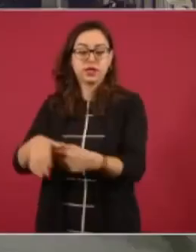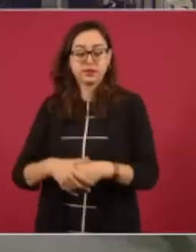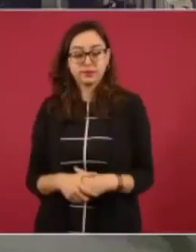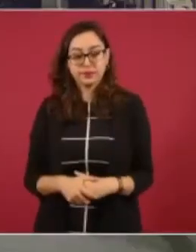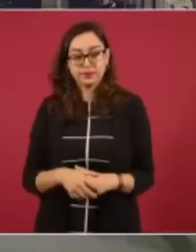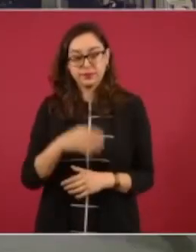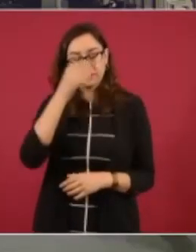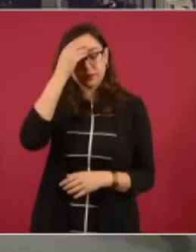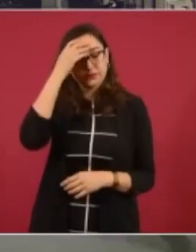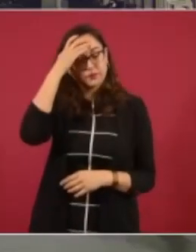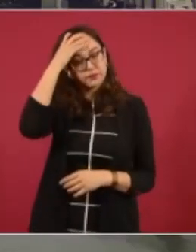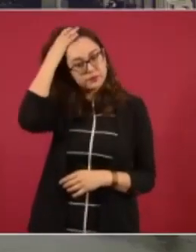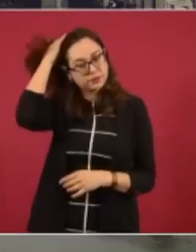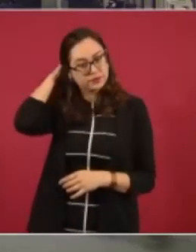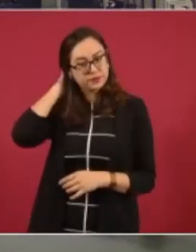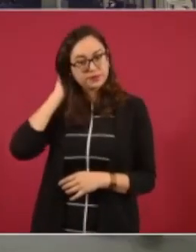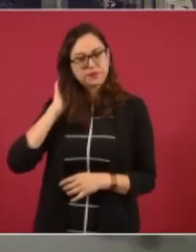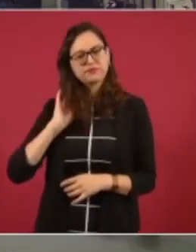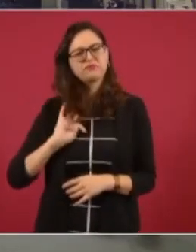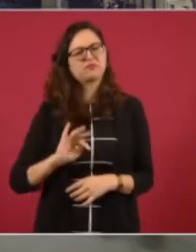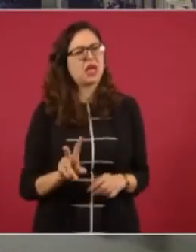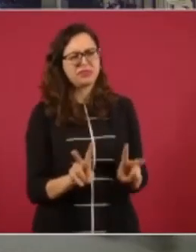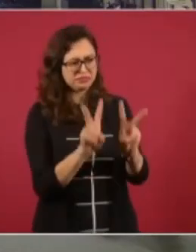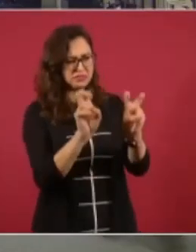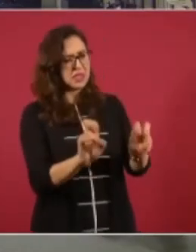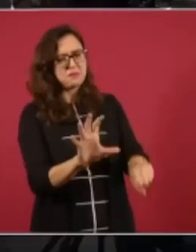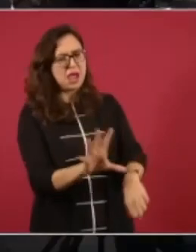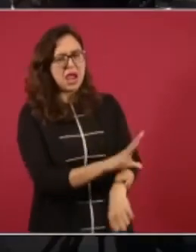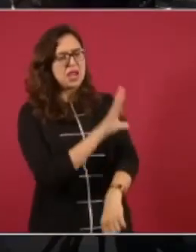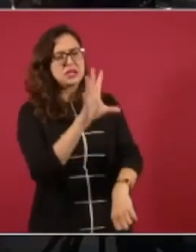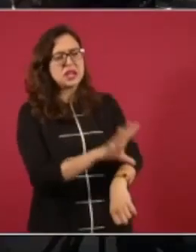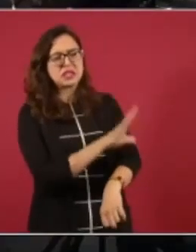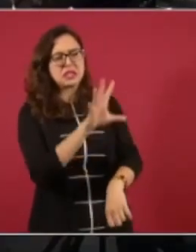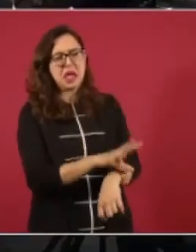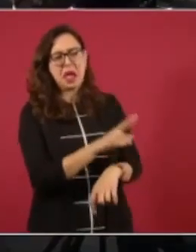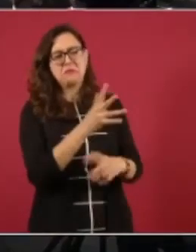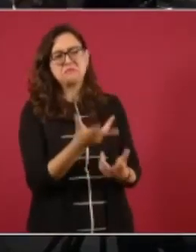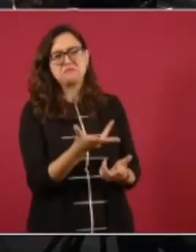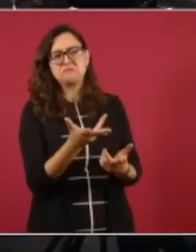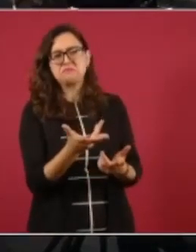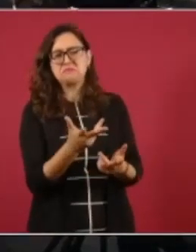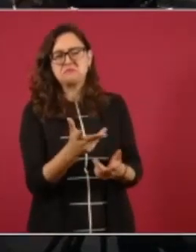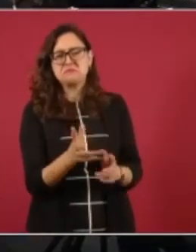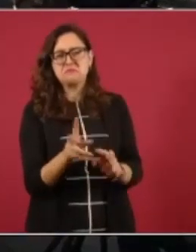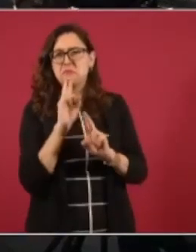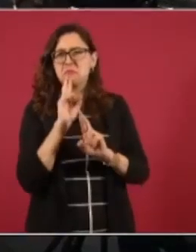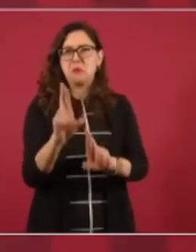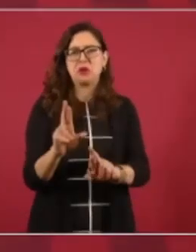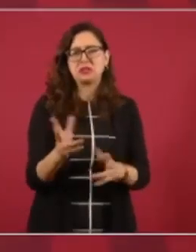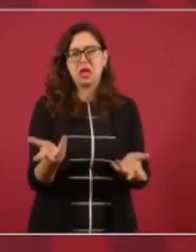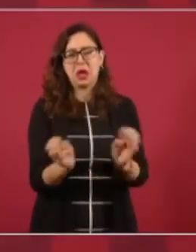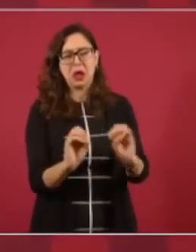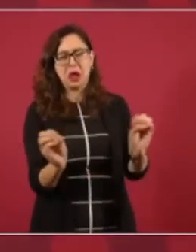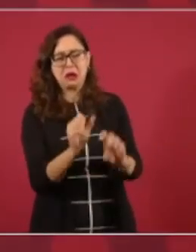¿Por qué ya no abordar el tema eléctrico? ¿Tiene que ver con la respuesta que recibió el presidente Biden? Sí, tiene que ver con la respuesta. ¿Ya hay